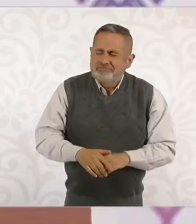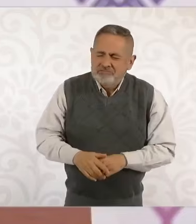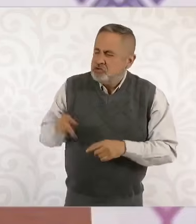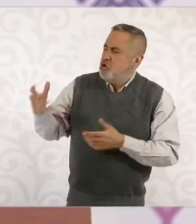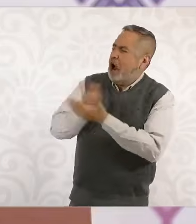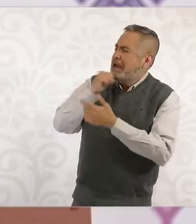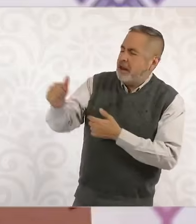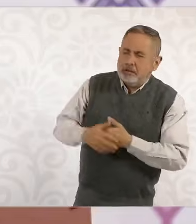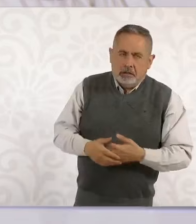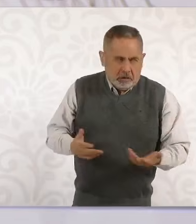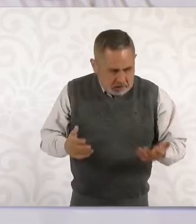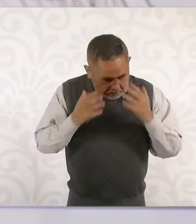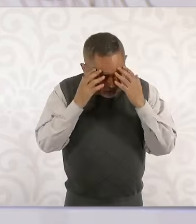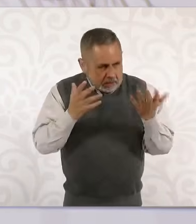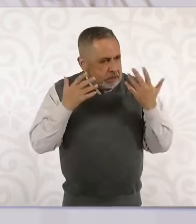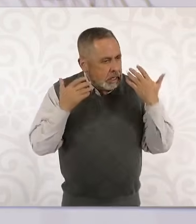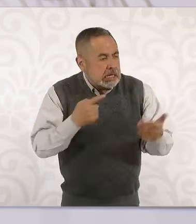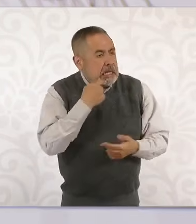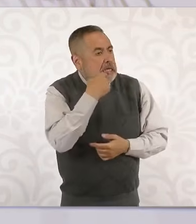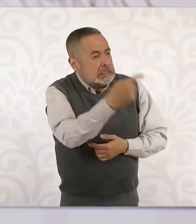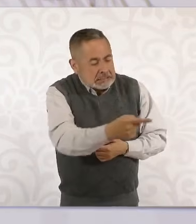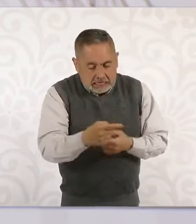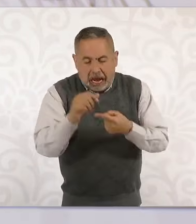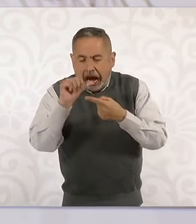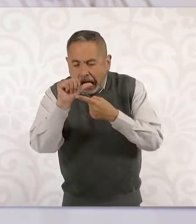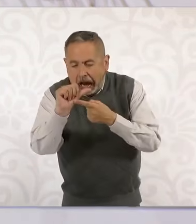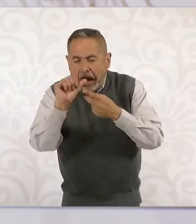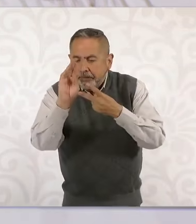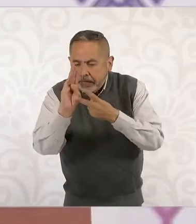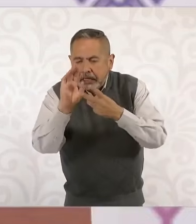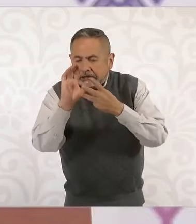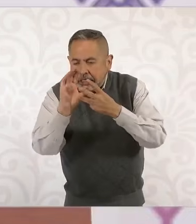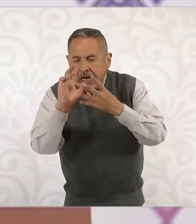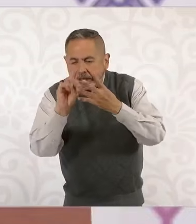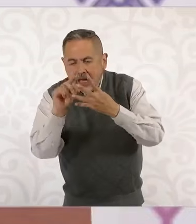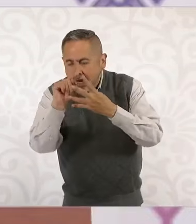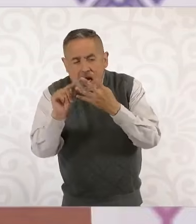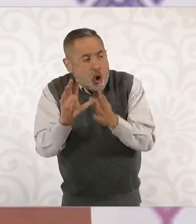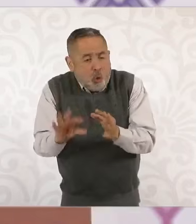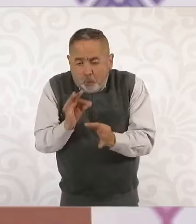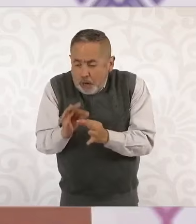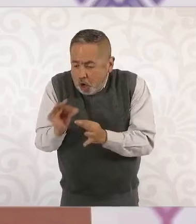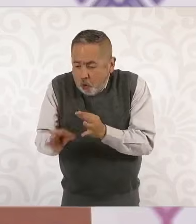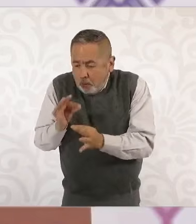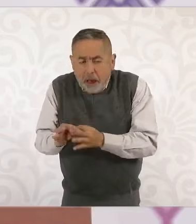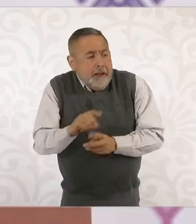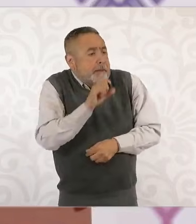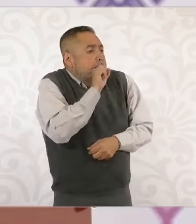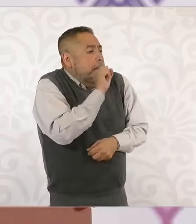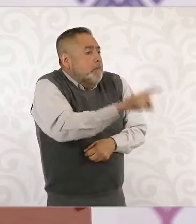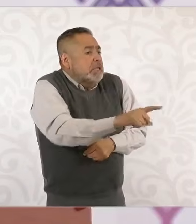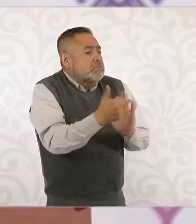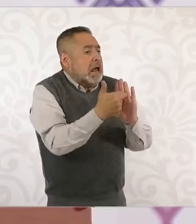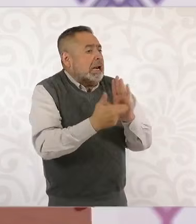demostrado paso por paso que se cumplió todo lo que dice la ley electoral y que se aplicaron las mismas fórmulas que en